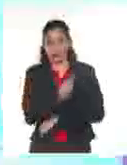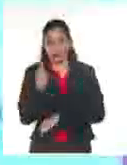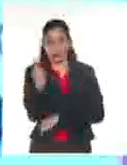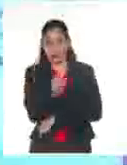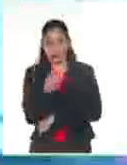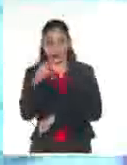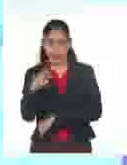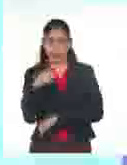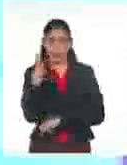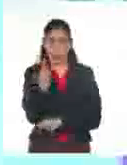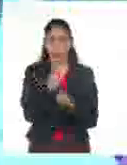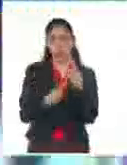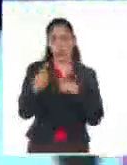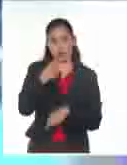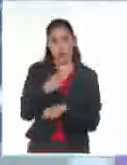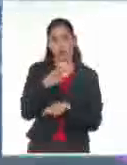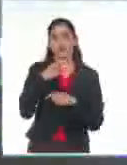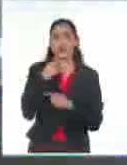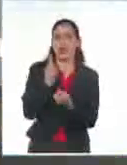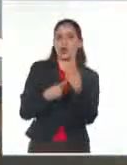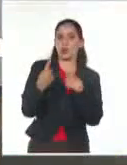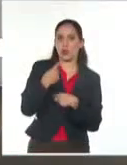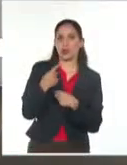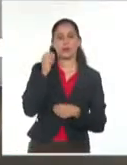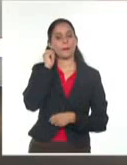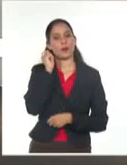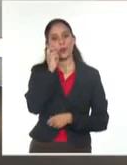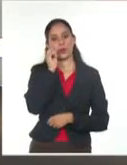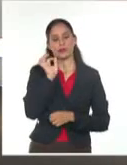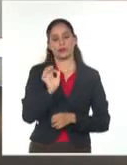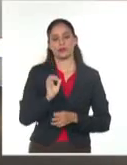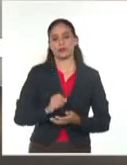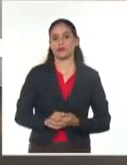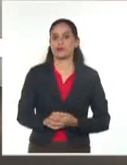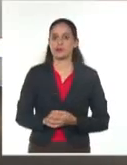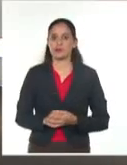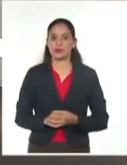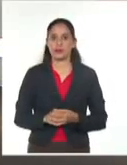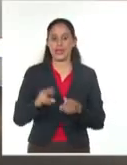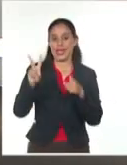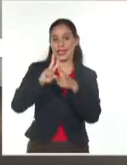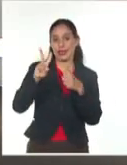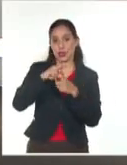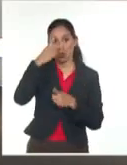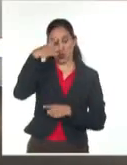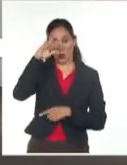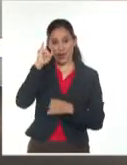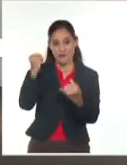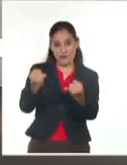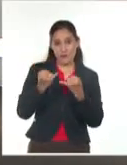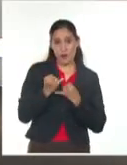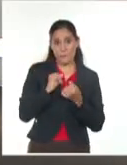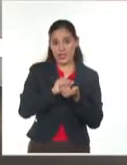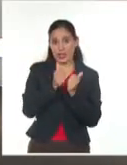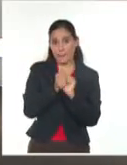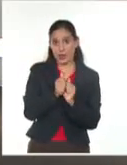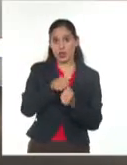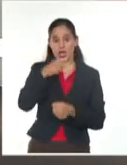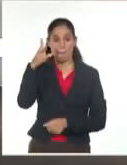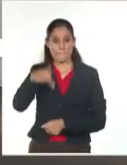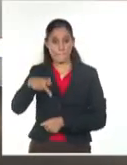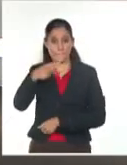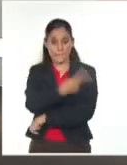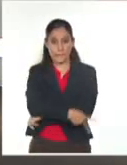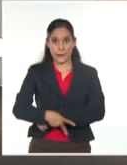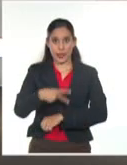casos con convocatorias para cada sexo. Por cierto, la televisión cubana informa que los Juegos Olímpicos de París contarán,